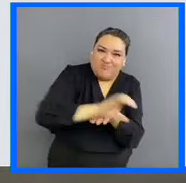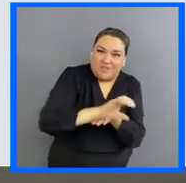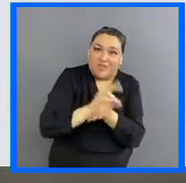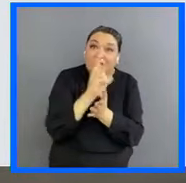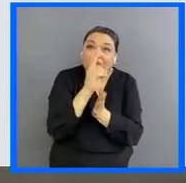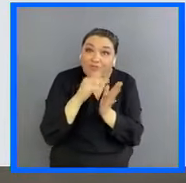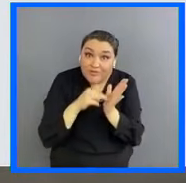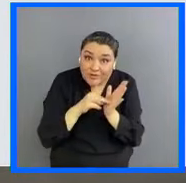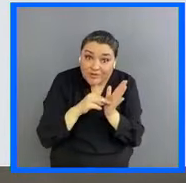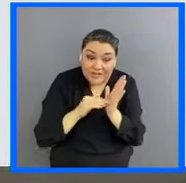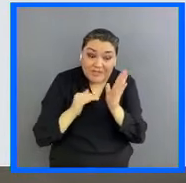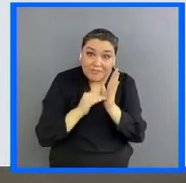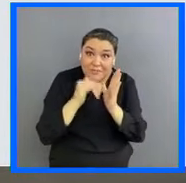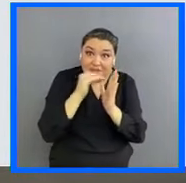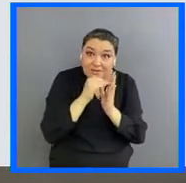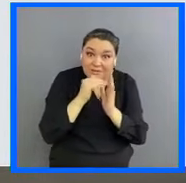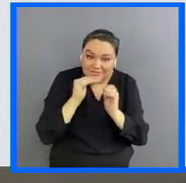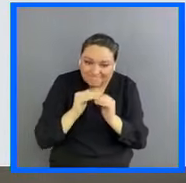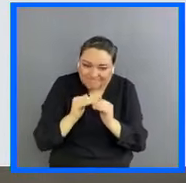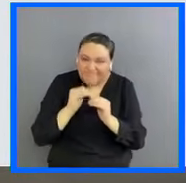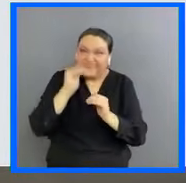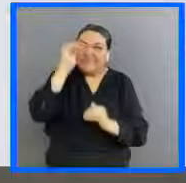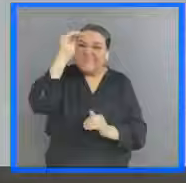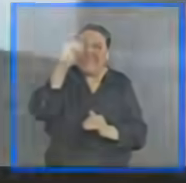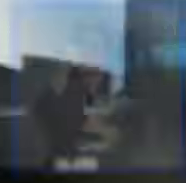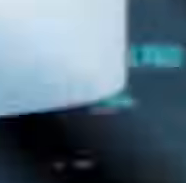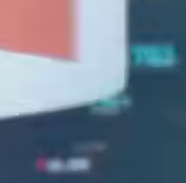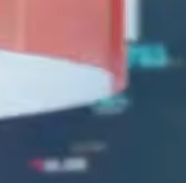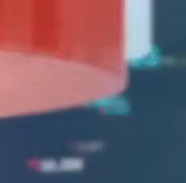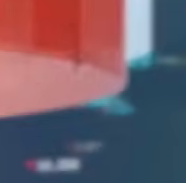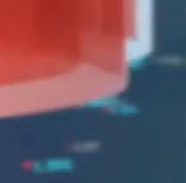a 6,500 millones de dólares.